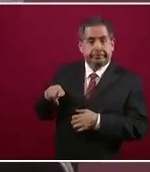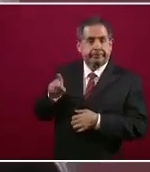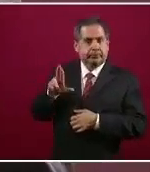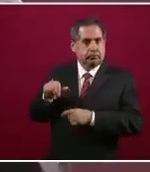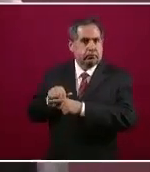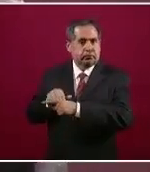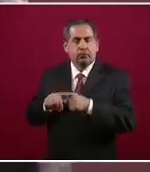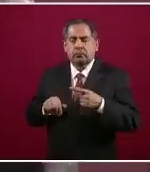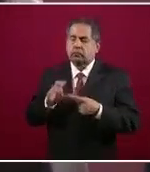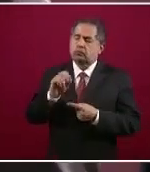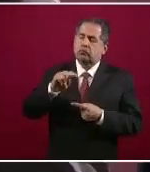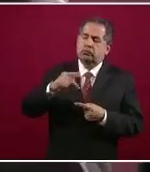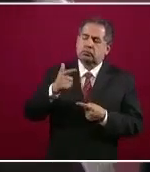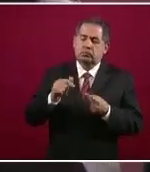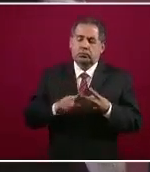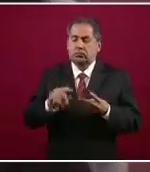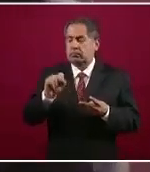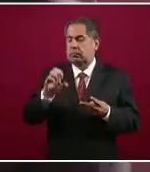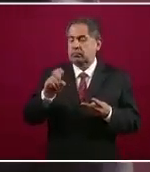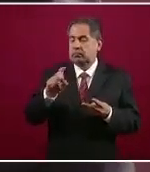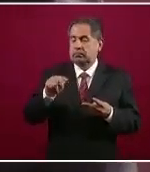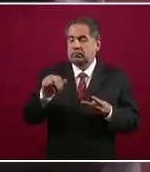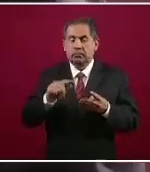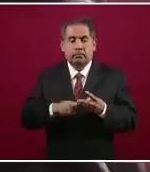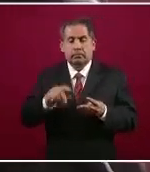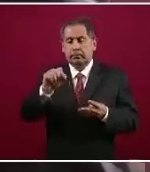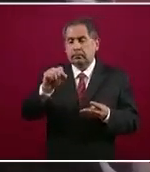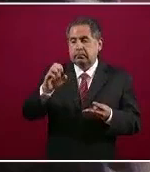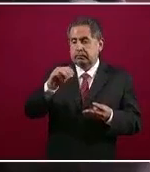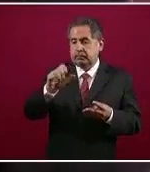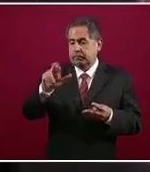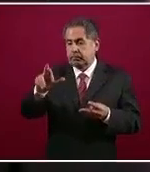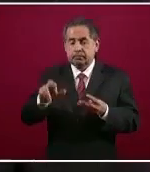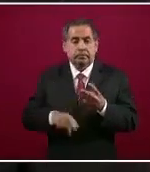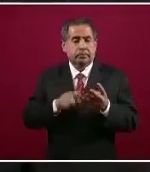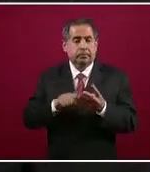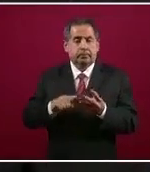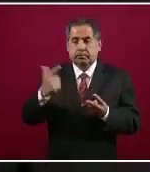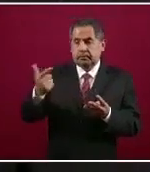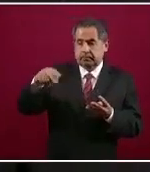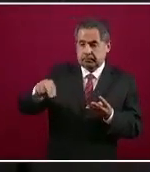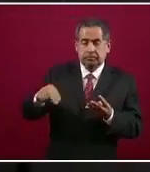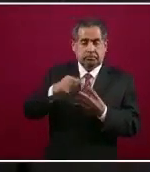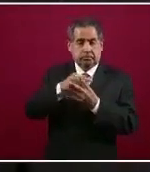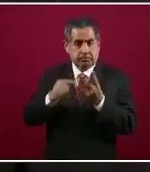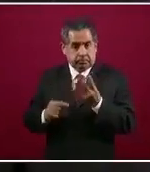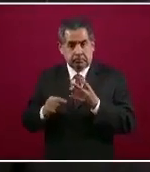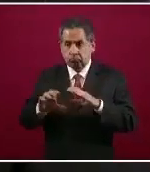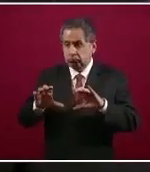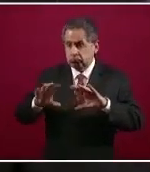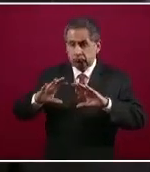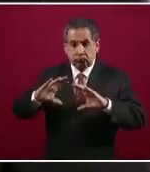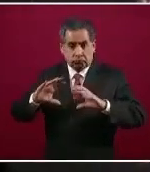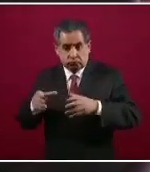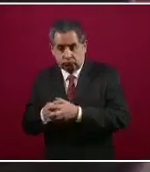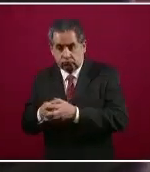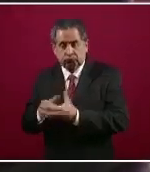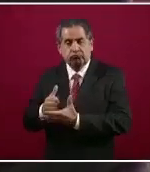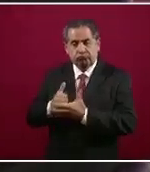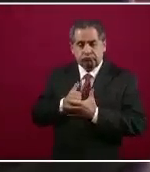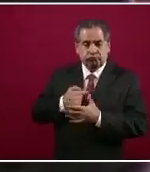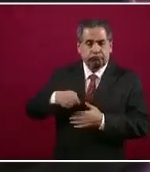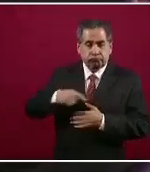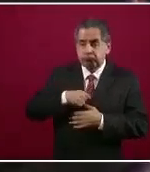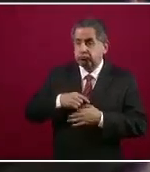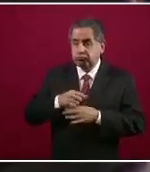Conagua, Sedena, la Secretaría de Marina, hoy la Guardia Nacional nos auxilian antes,